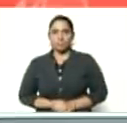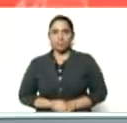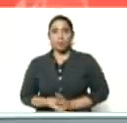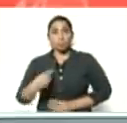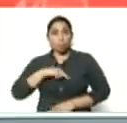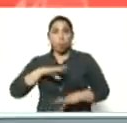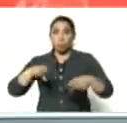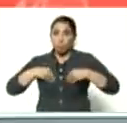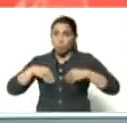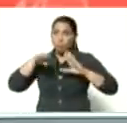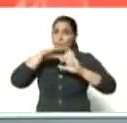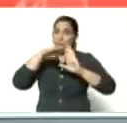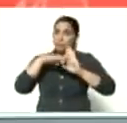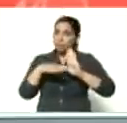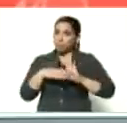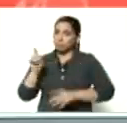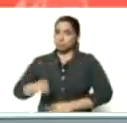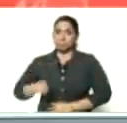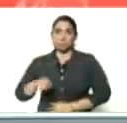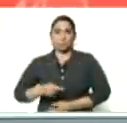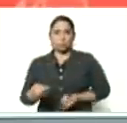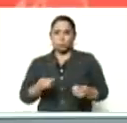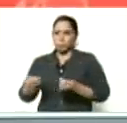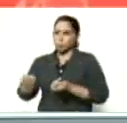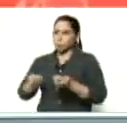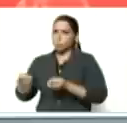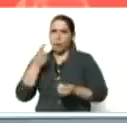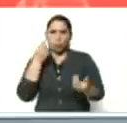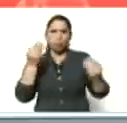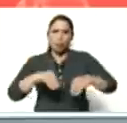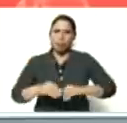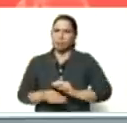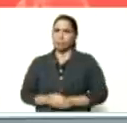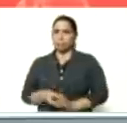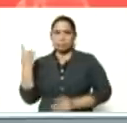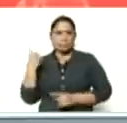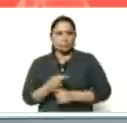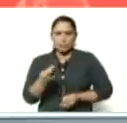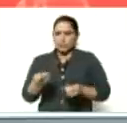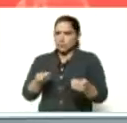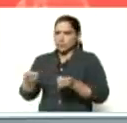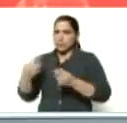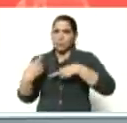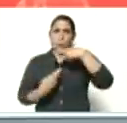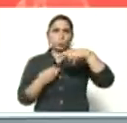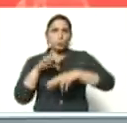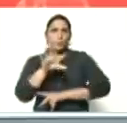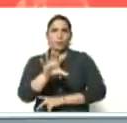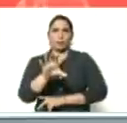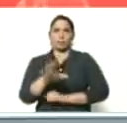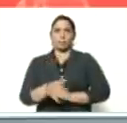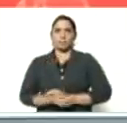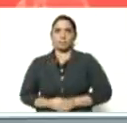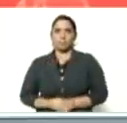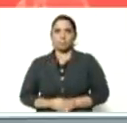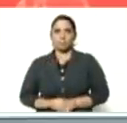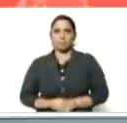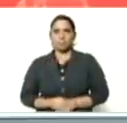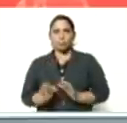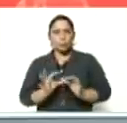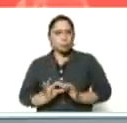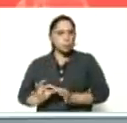tomamos esa medida necesaria de coordinación, de máxima coordinación revolucionaria del país, de máxima